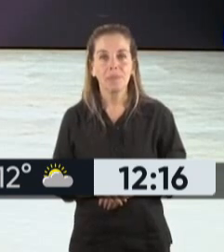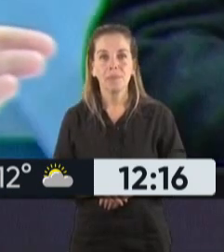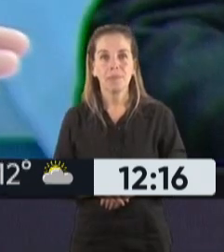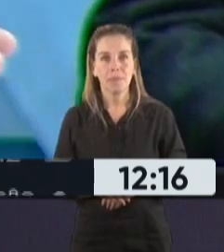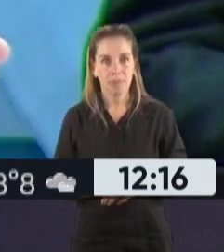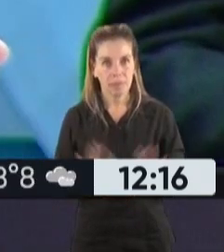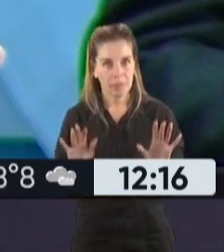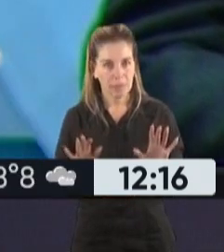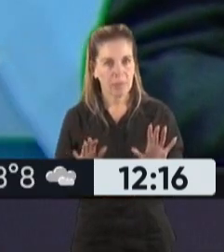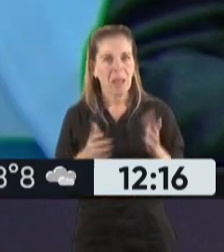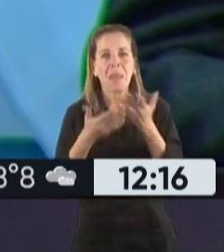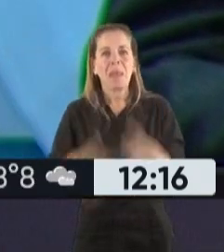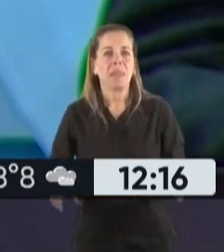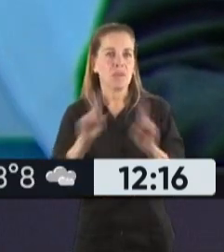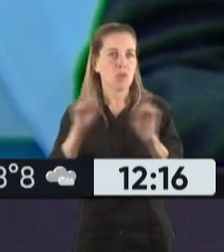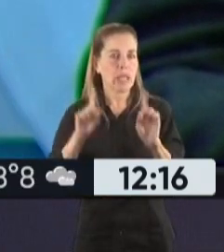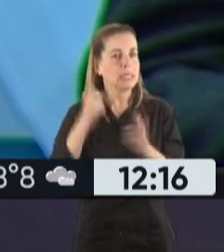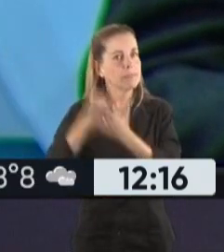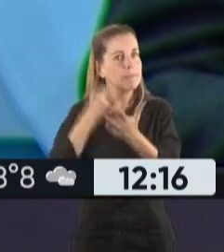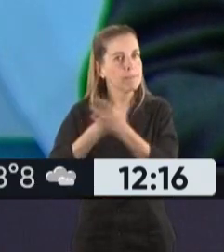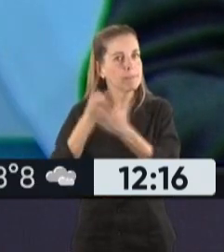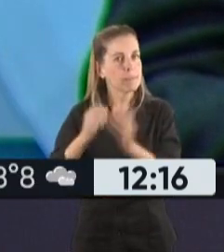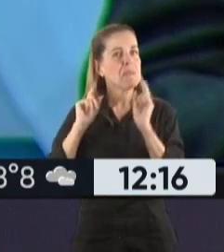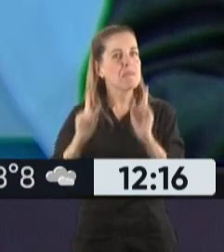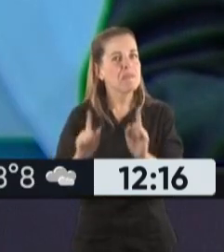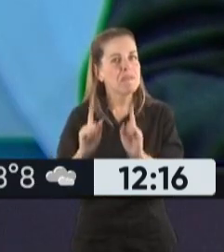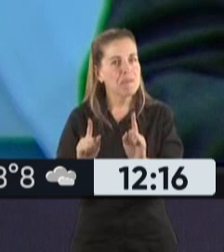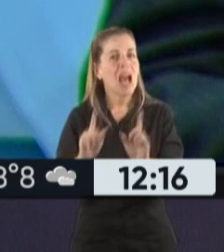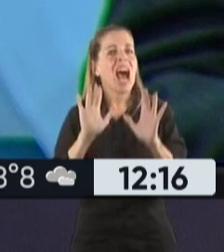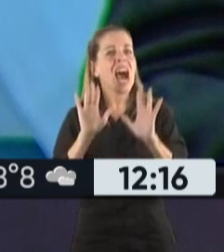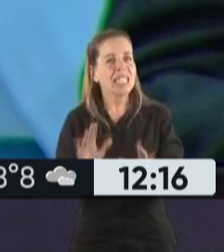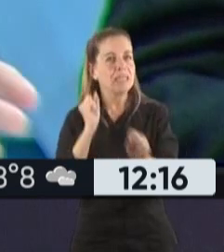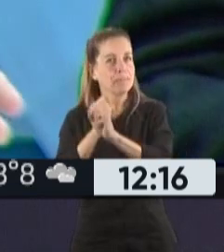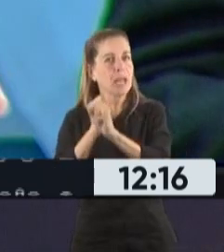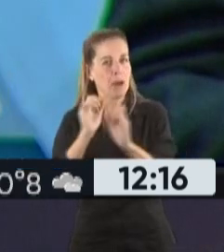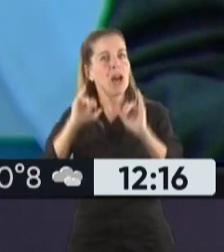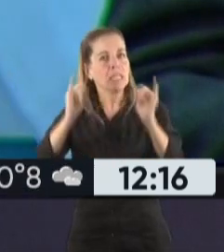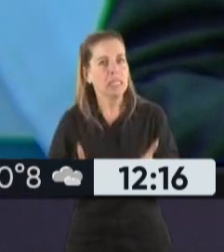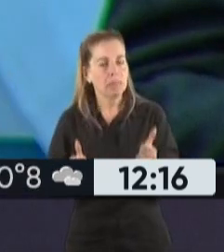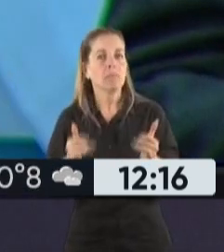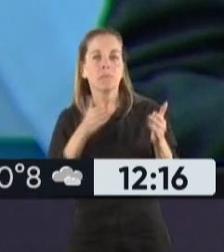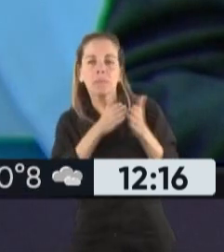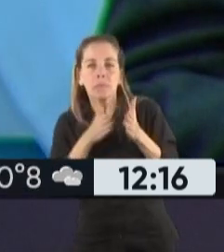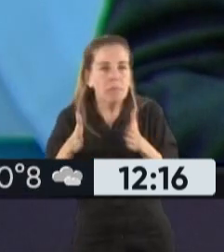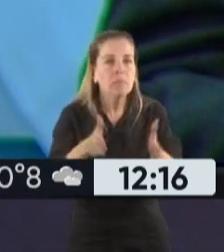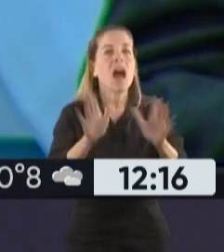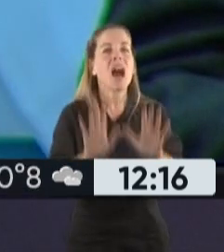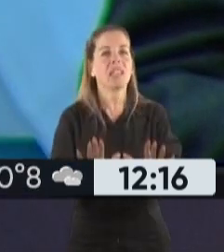lo que no hay que hacer es bajar los brazos y estar más convencidos que nunca que este es el camino. Así que no nos desviemos del camino